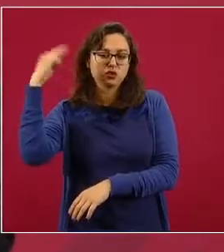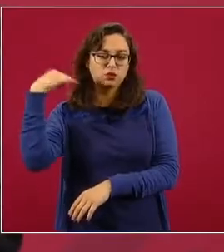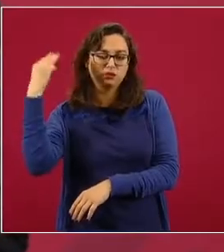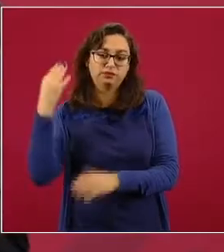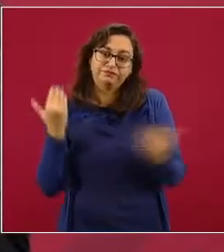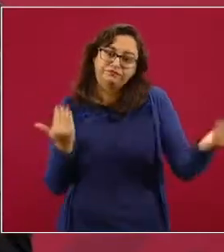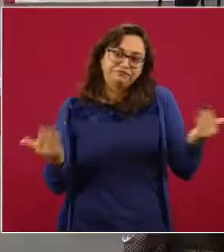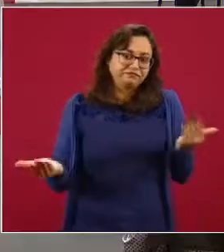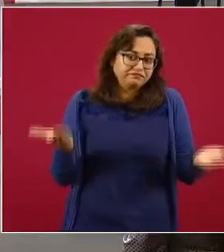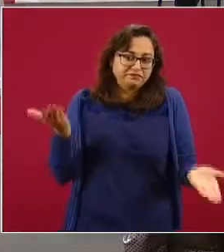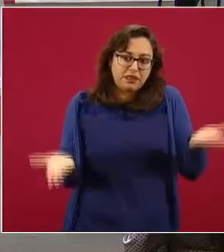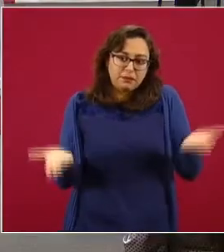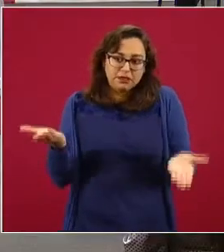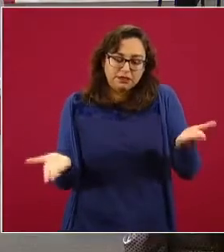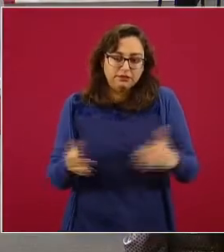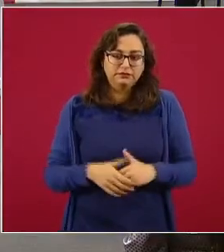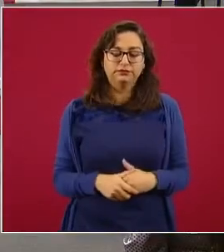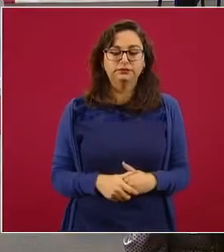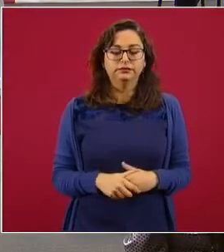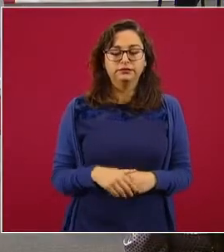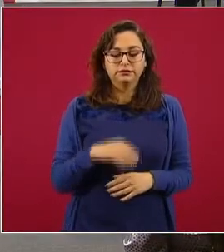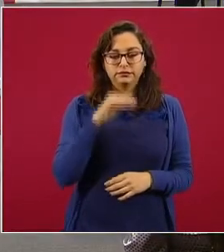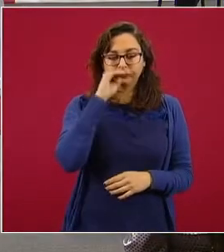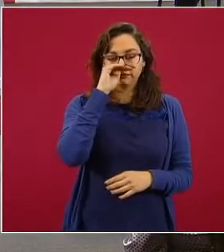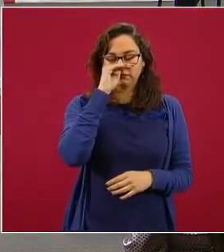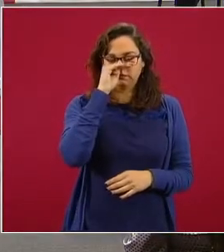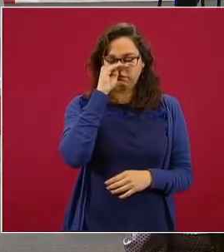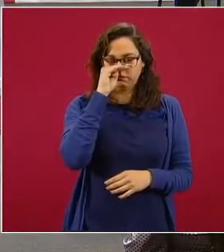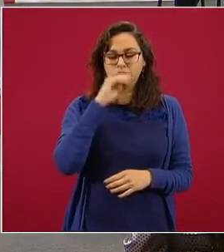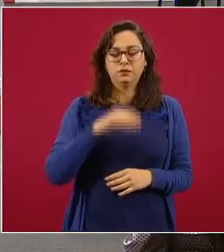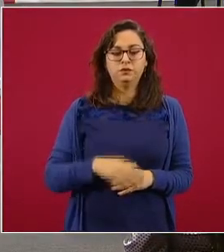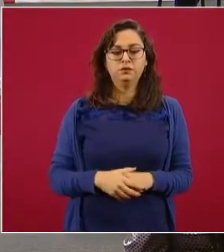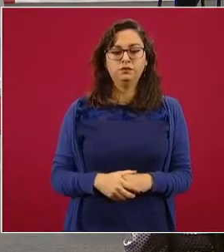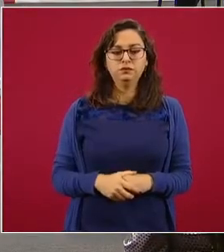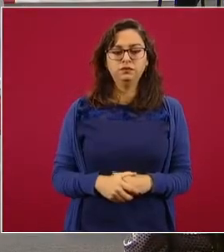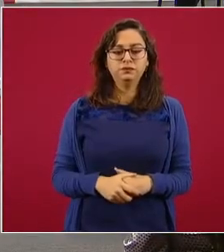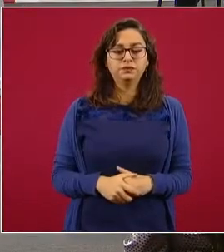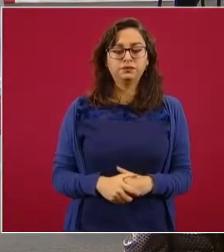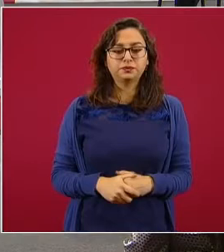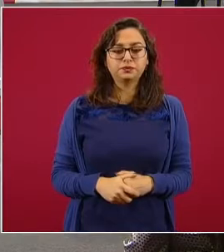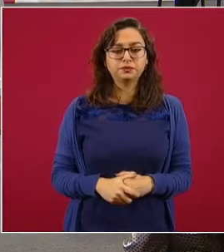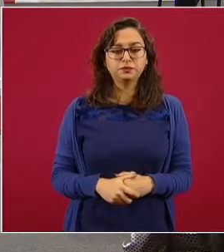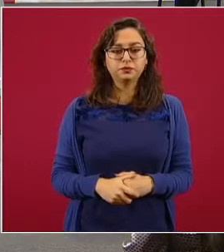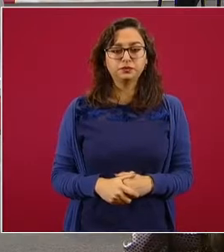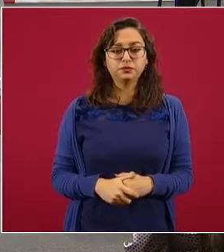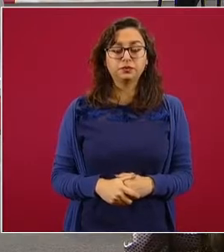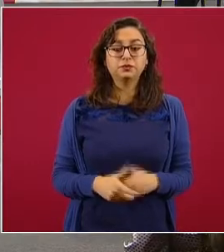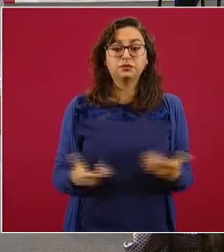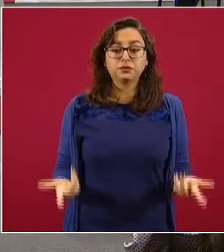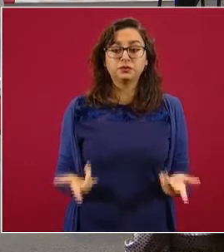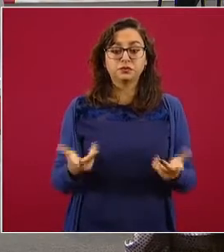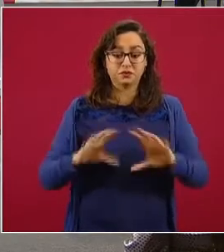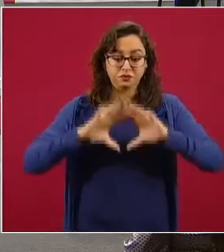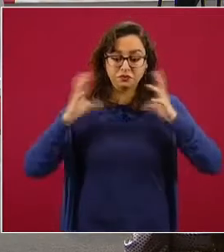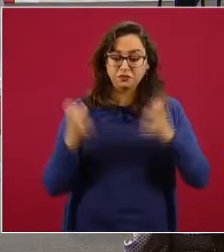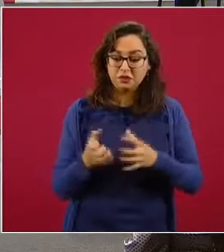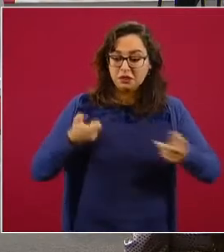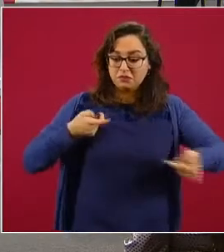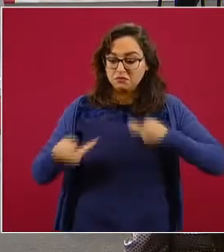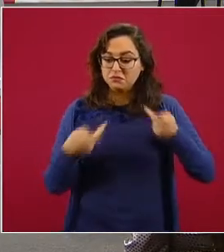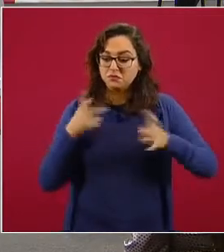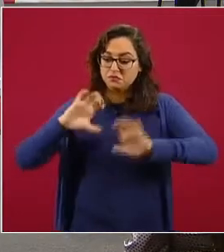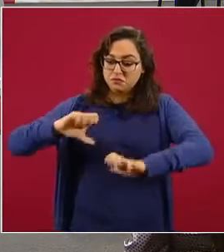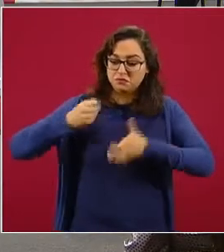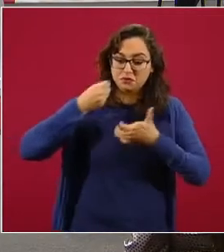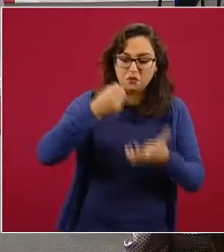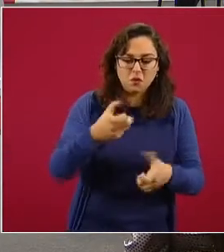¿En dónde estamos entonces y por qué la gran inversión global y por qué están preparando todo esto, además de lo que